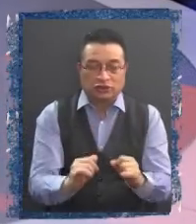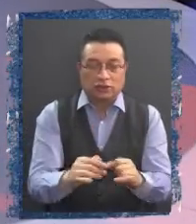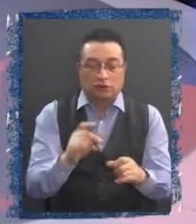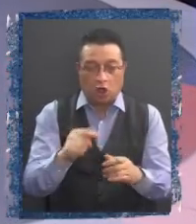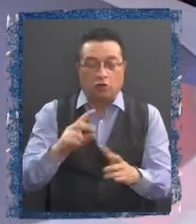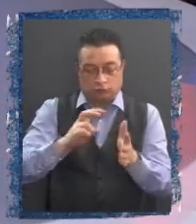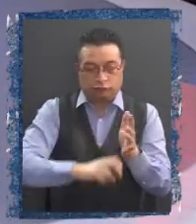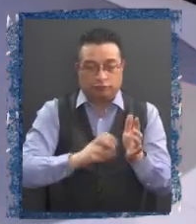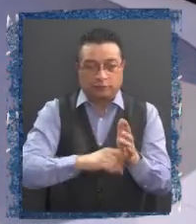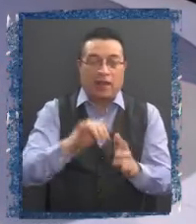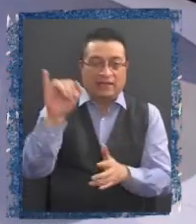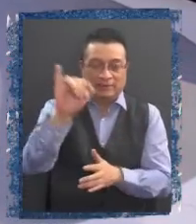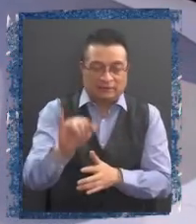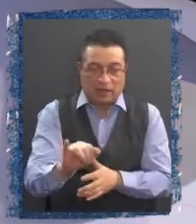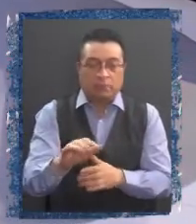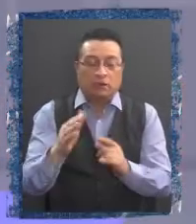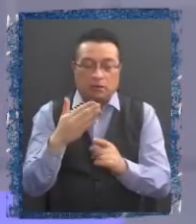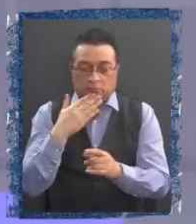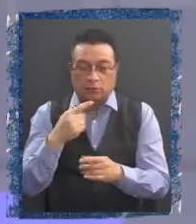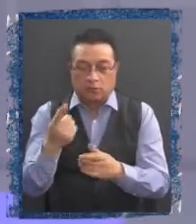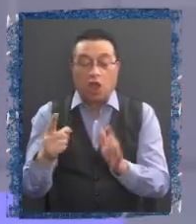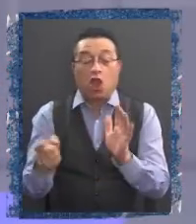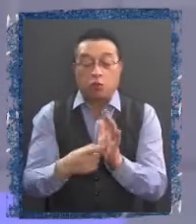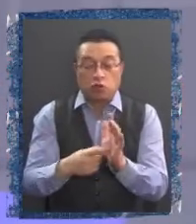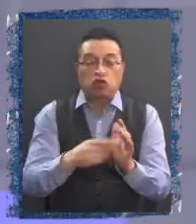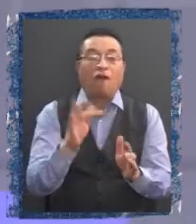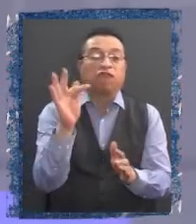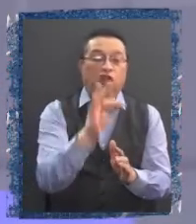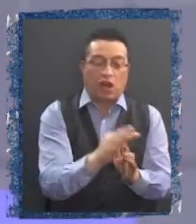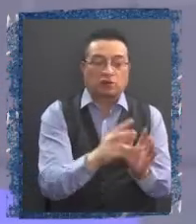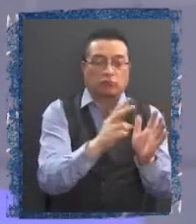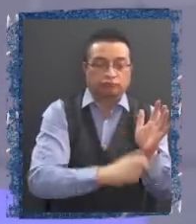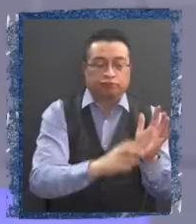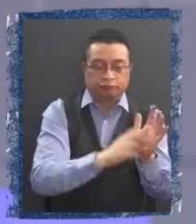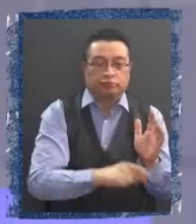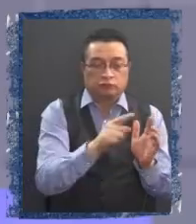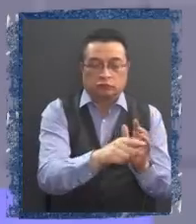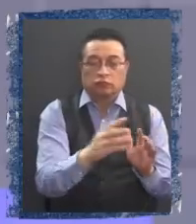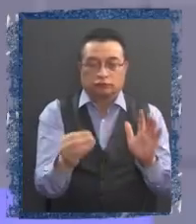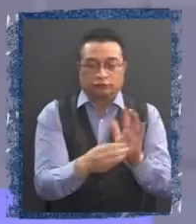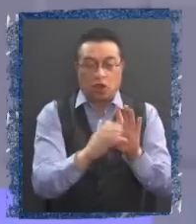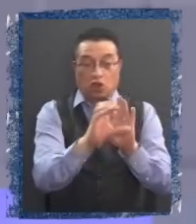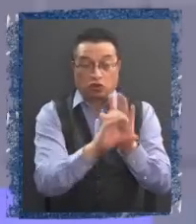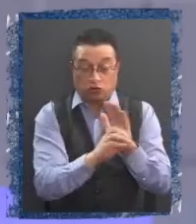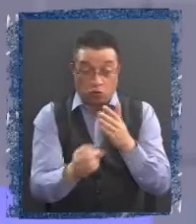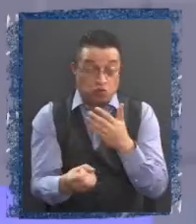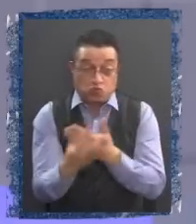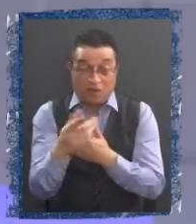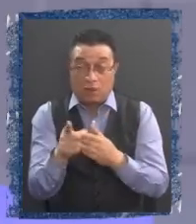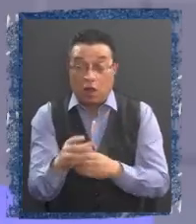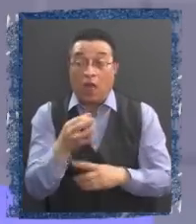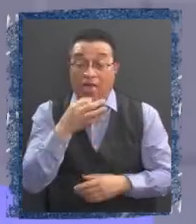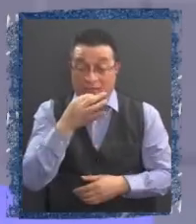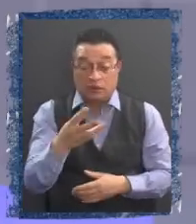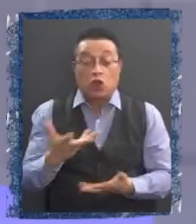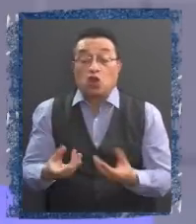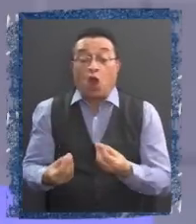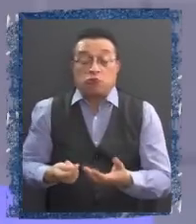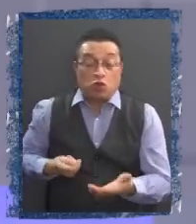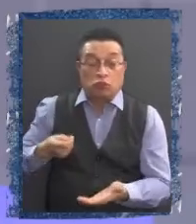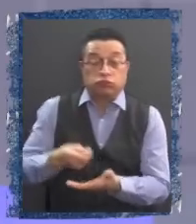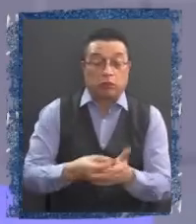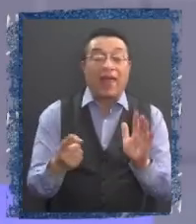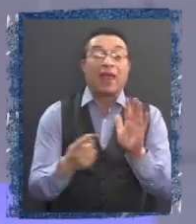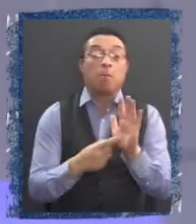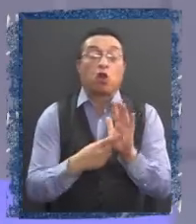en el caso ISAPRE y principalmente vía impuestos en el caso FONASA. En la constitución, o sea, en el borrador de constitución nueva, digamos, dice, se financiará con impuestos generales.